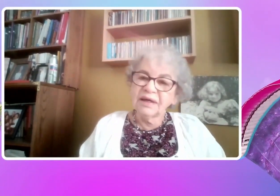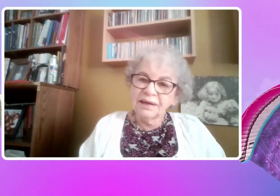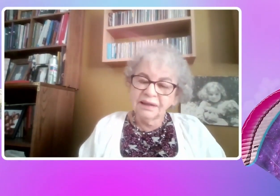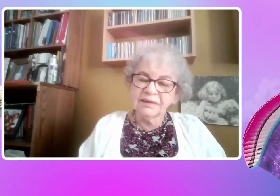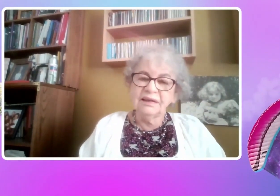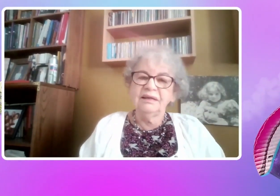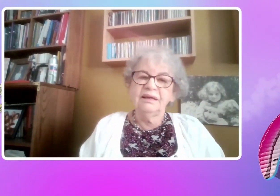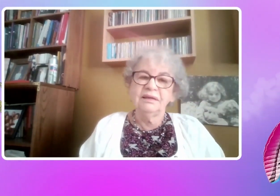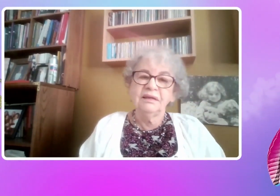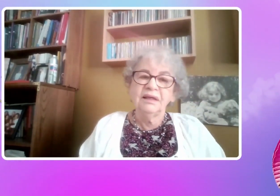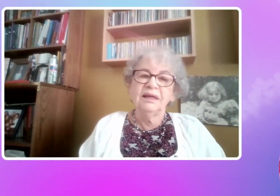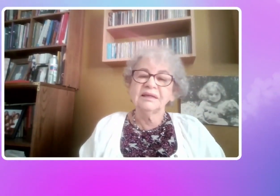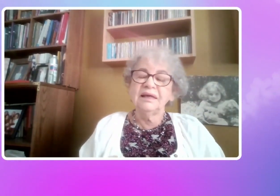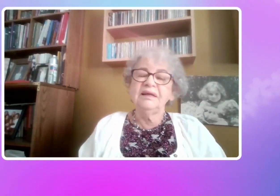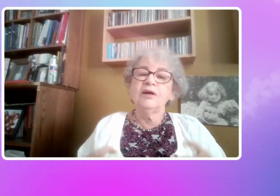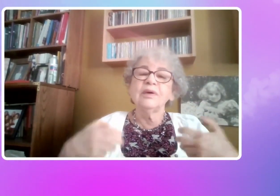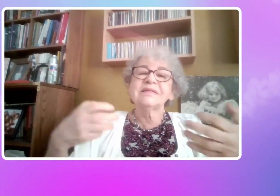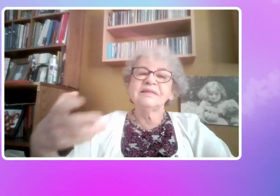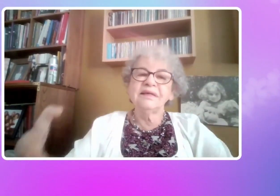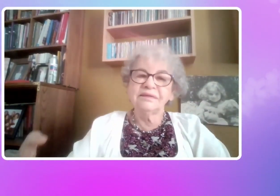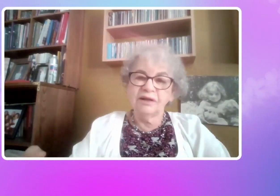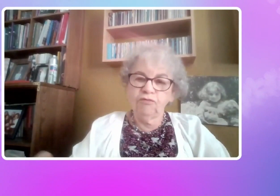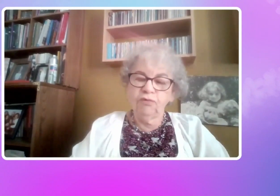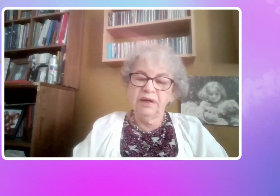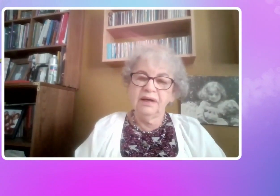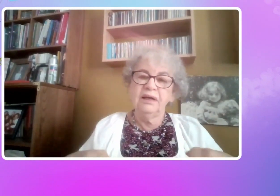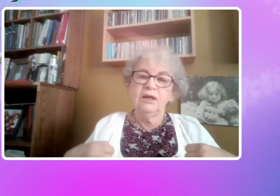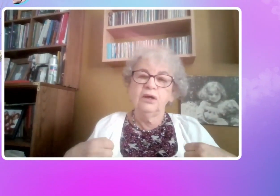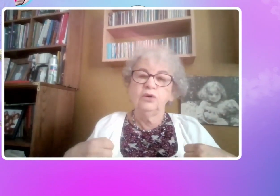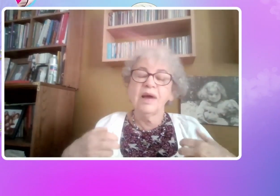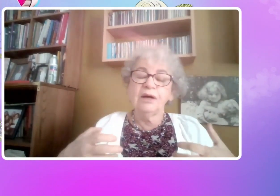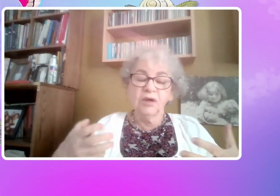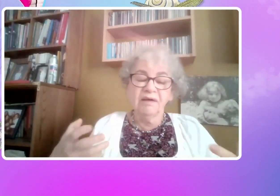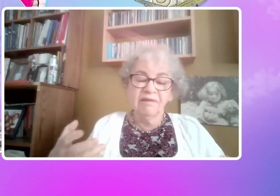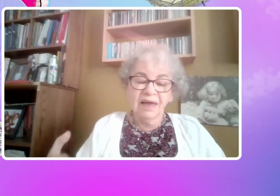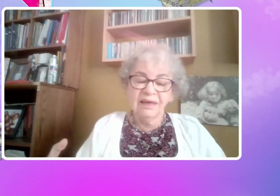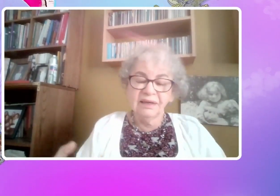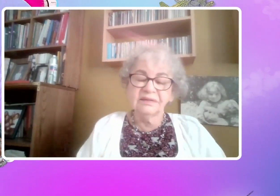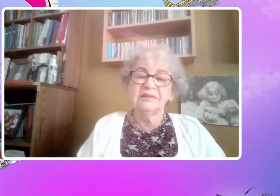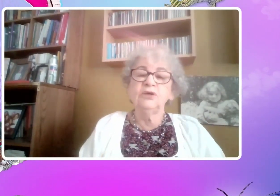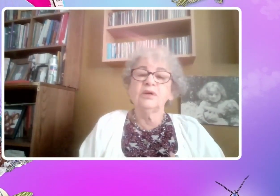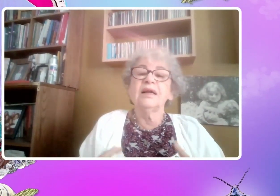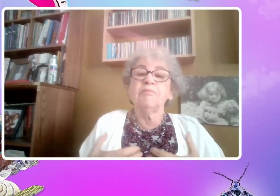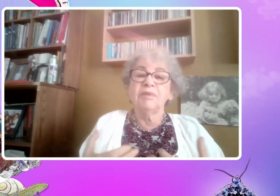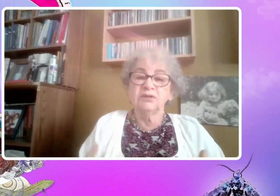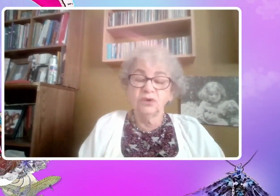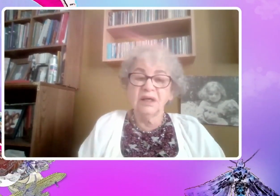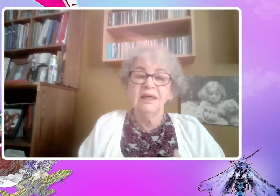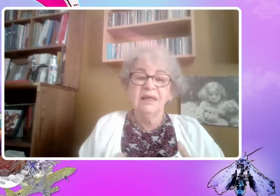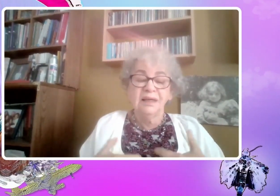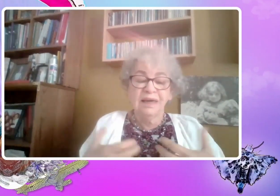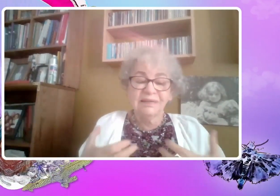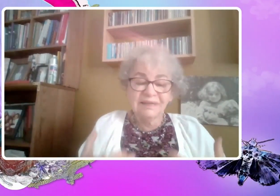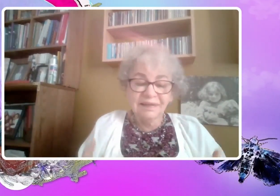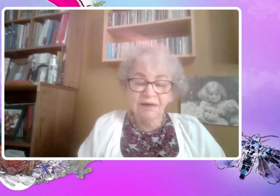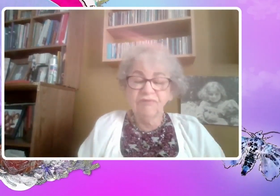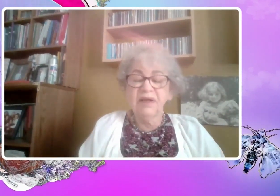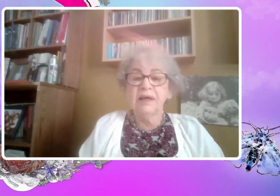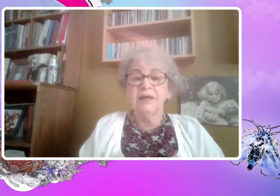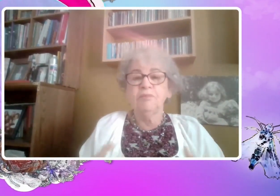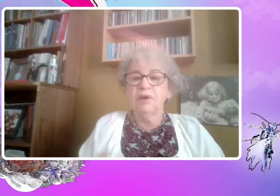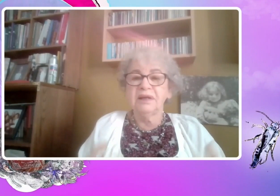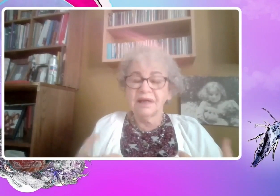en significar la realidad. La realidad no existe fuera, no es algo que vas a leer, sino que las personas